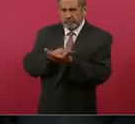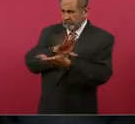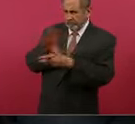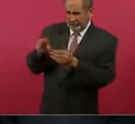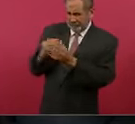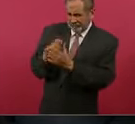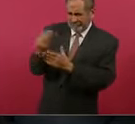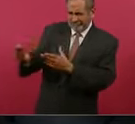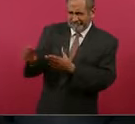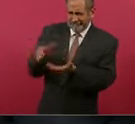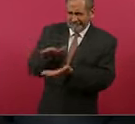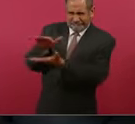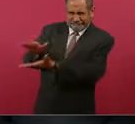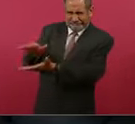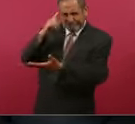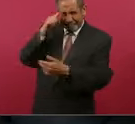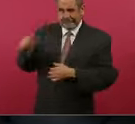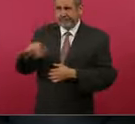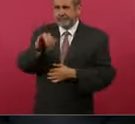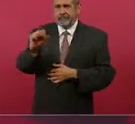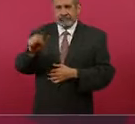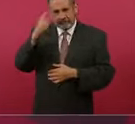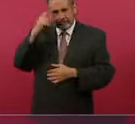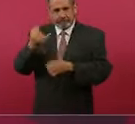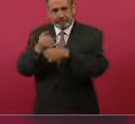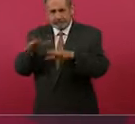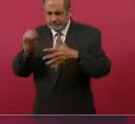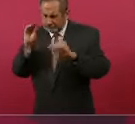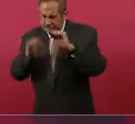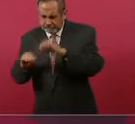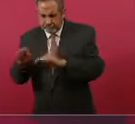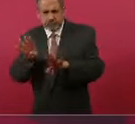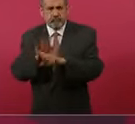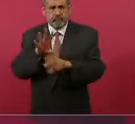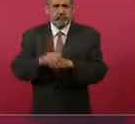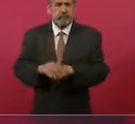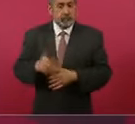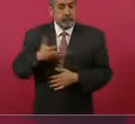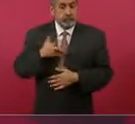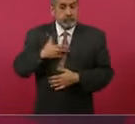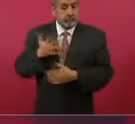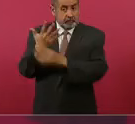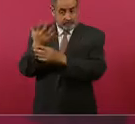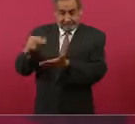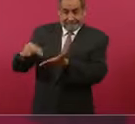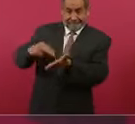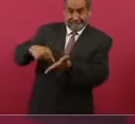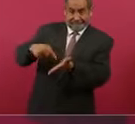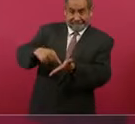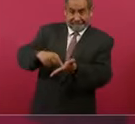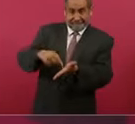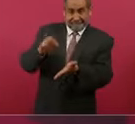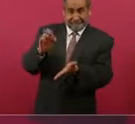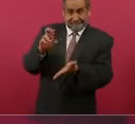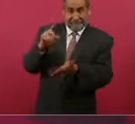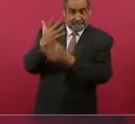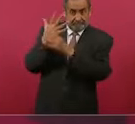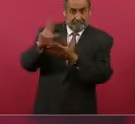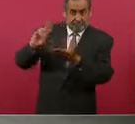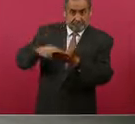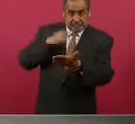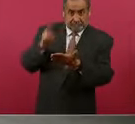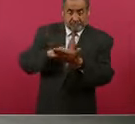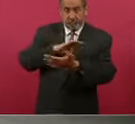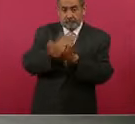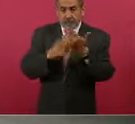Ok, ahorita le entrego todo. Para que se haga un informe aquí. Sí, aquí le traigo la firma de Fernando von Roerich. O sea, él firmó el contrato.